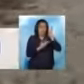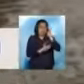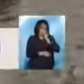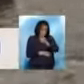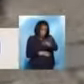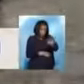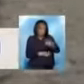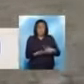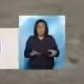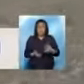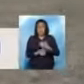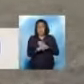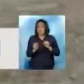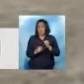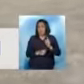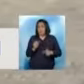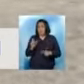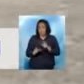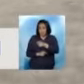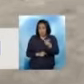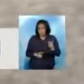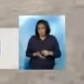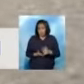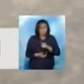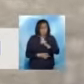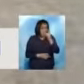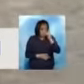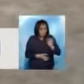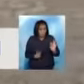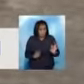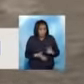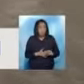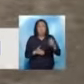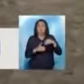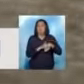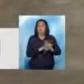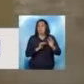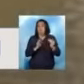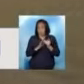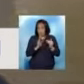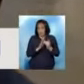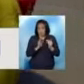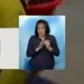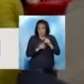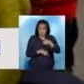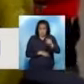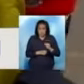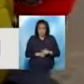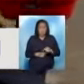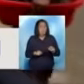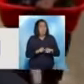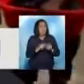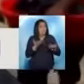ustedes para rescatar a las personas que, aunque usted no lo crea, estaban atrapadas dentro de sus viviendas e incluso con probabilidad de ahogarse tras